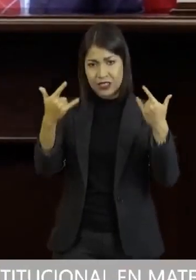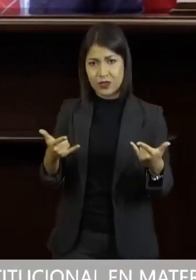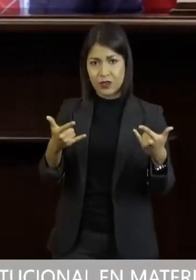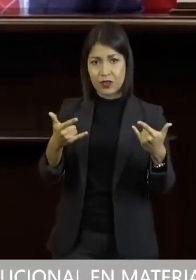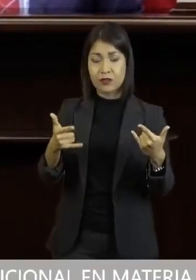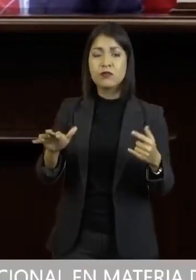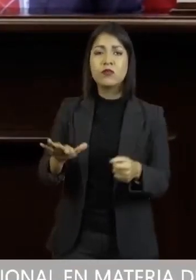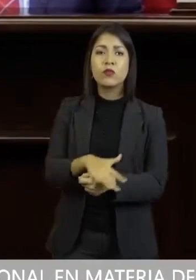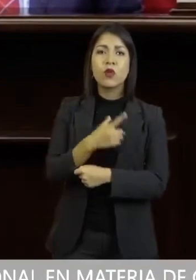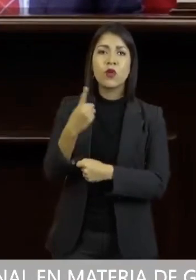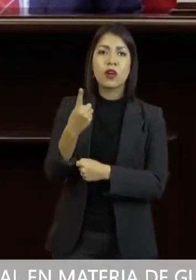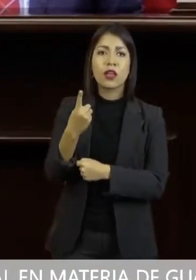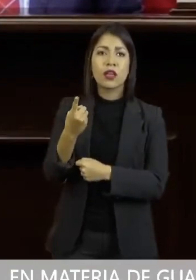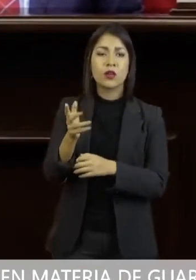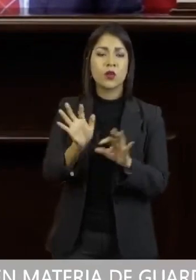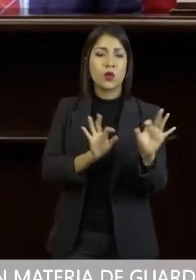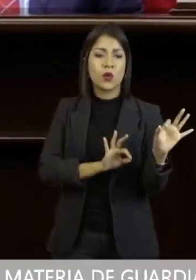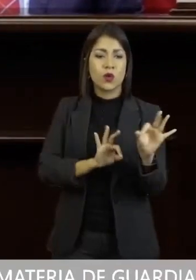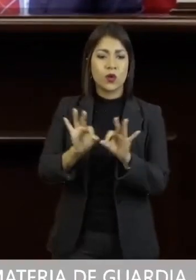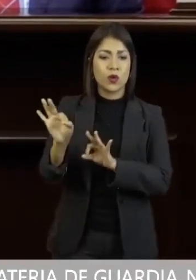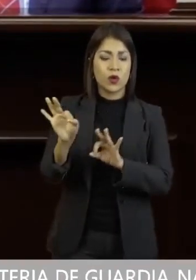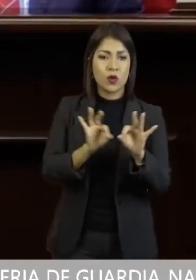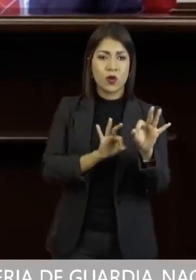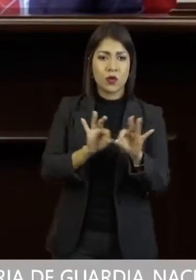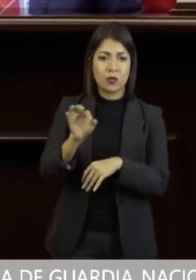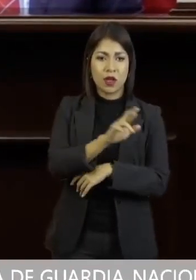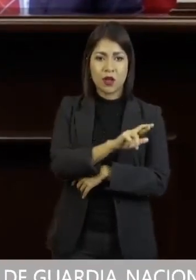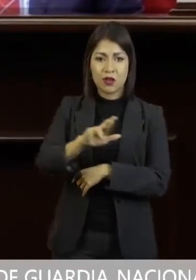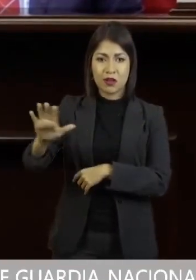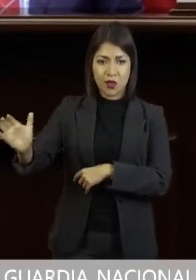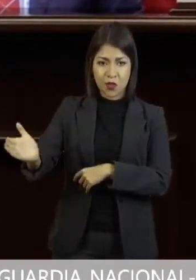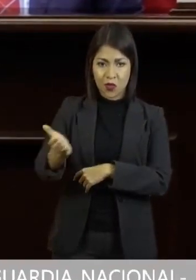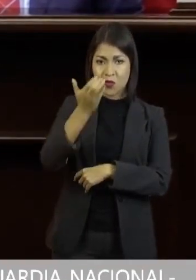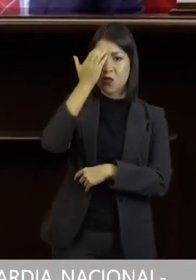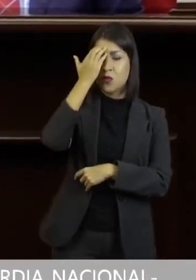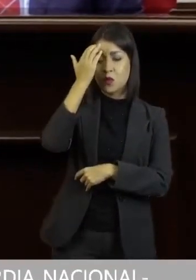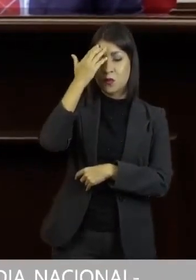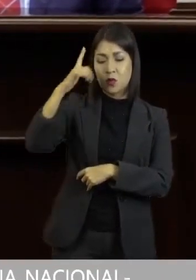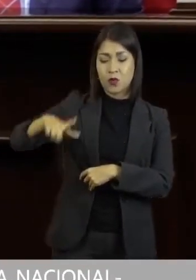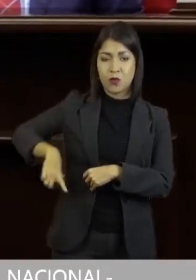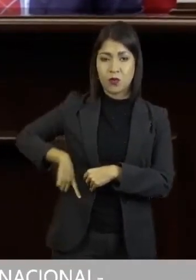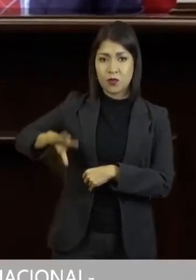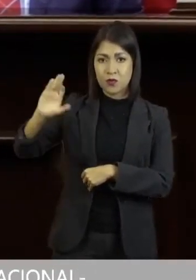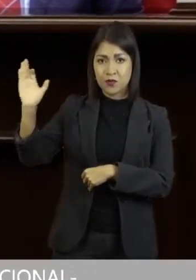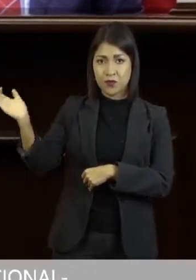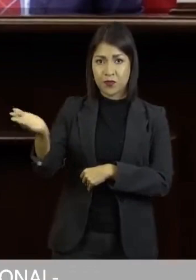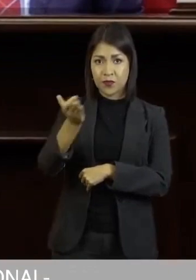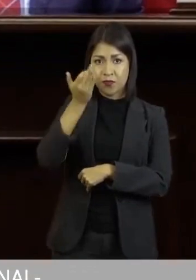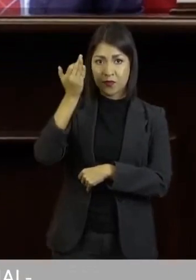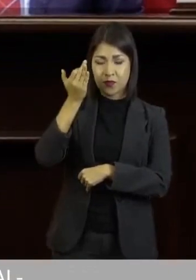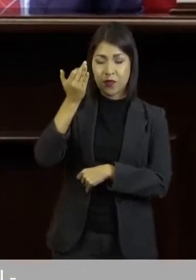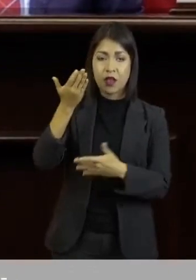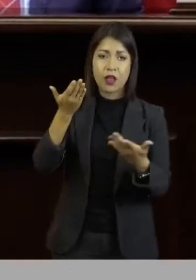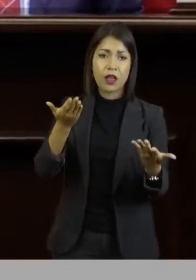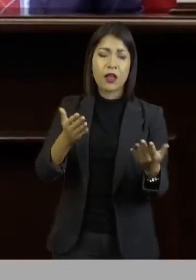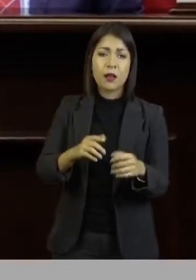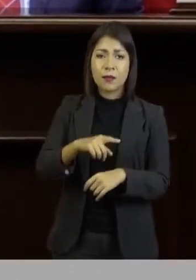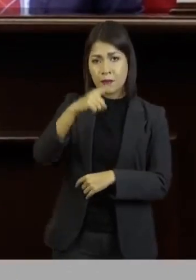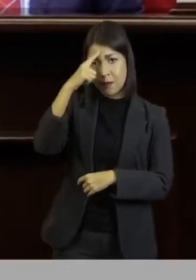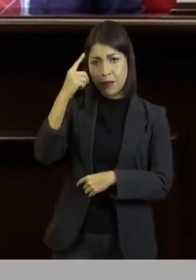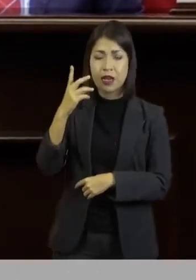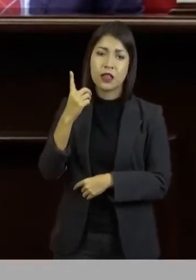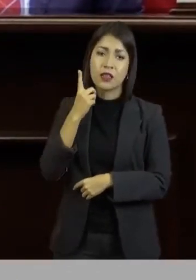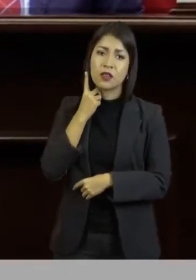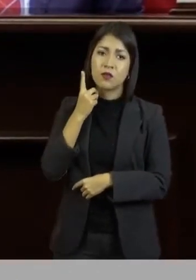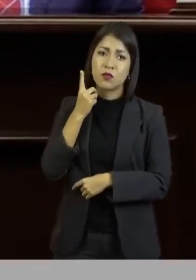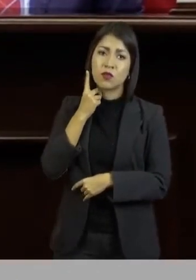ejercicio pleno de reconocimiento del gobierno federal a lo que los